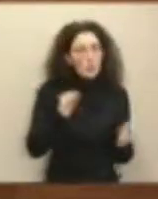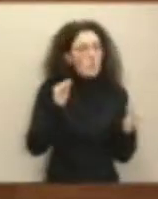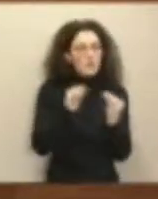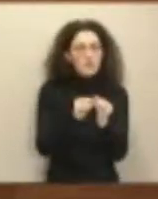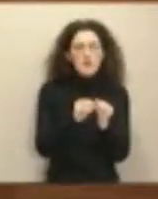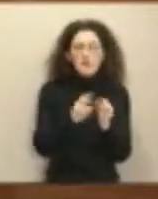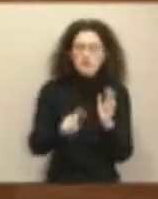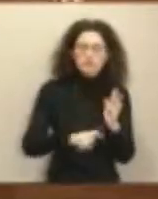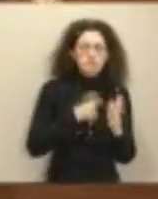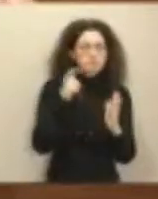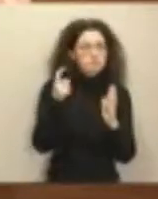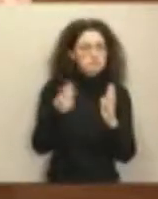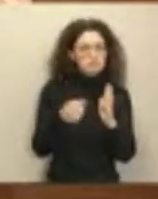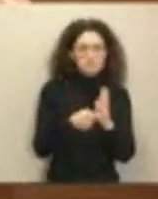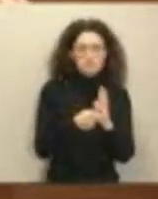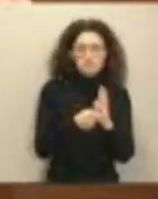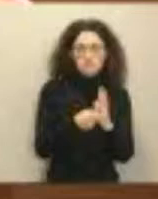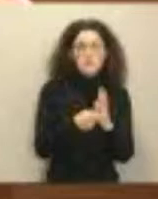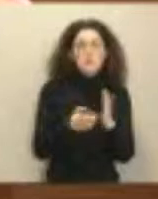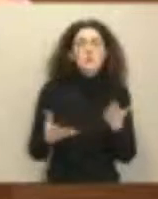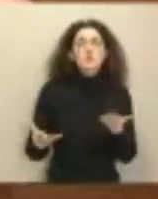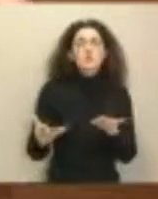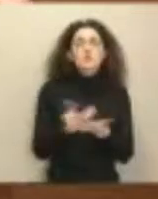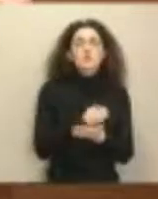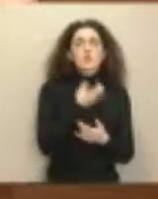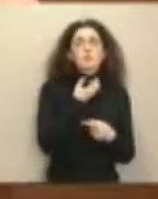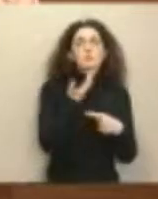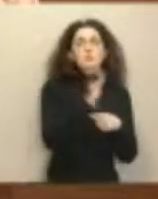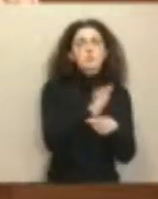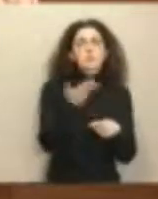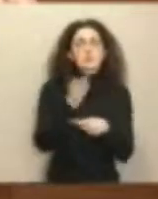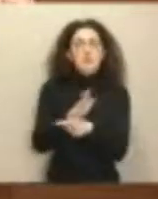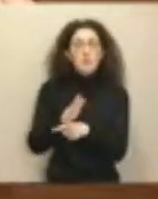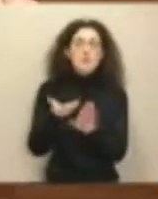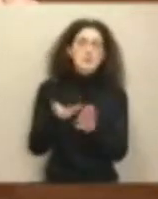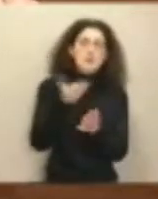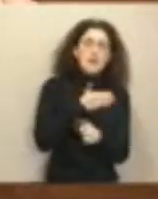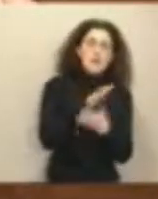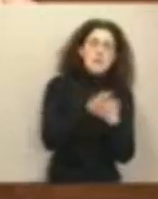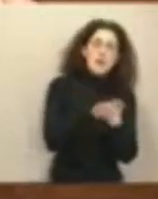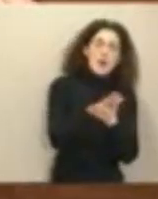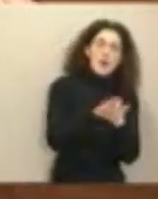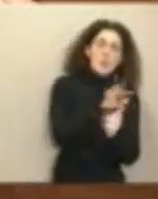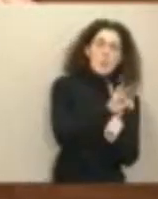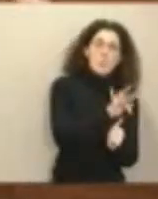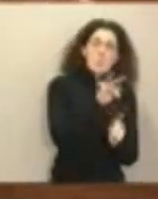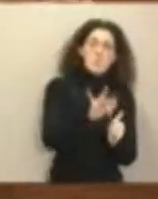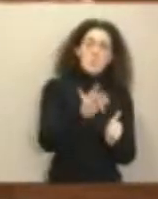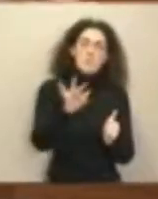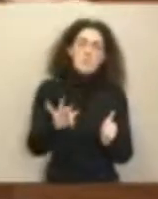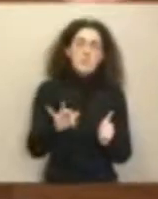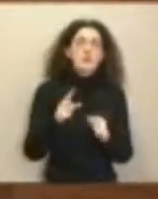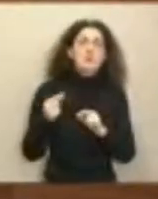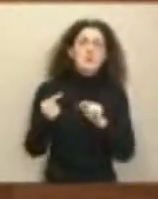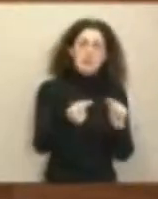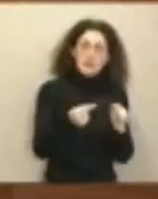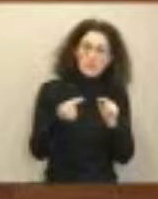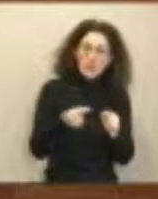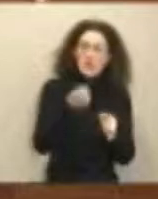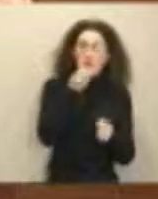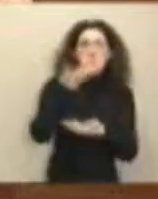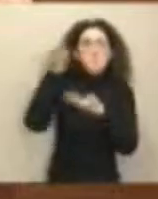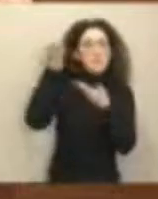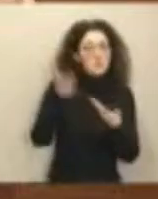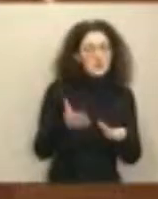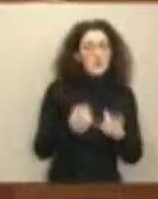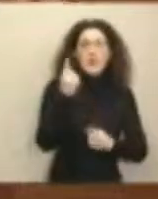Coincido absolutamente con todos los portavoces que me han precedido en el uso de la palabra. Es el debate, y bienvenidos